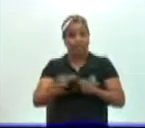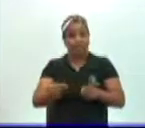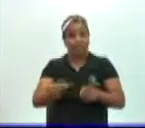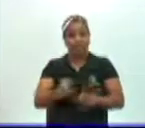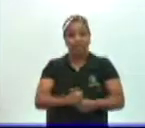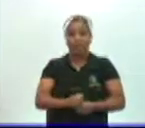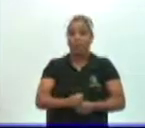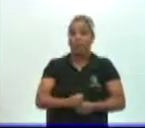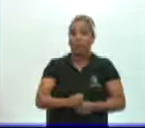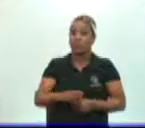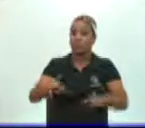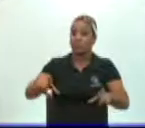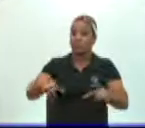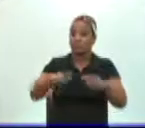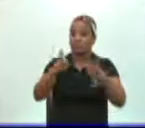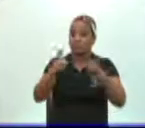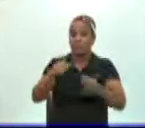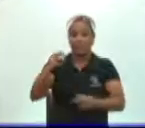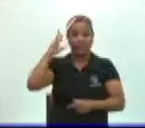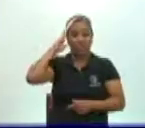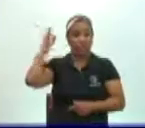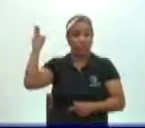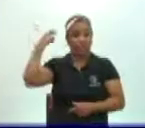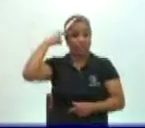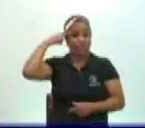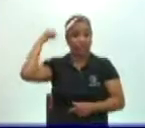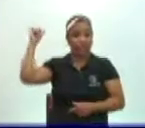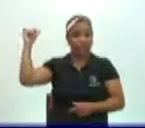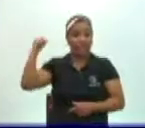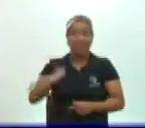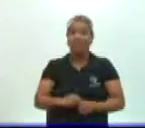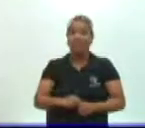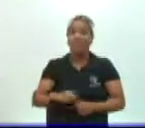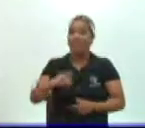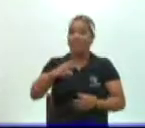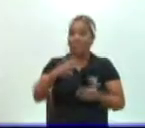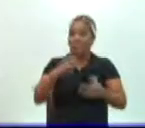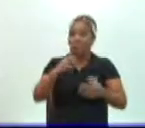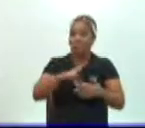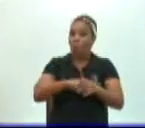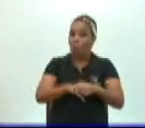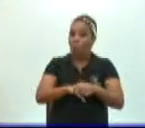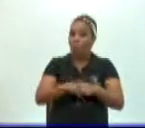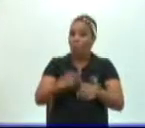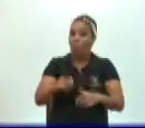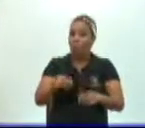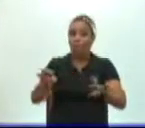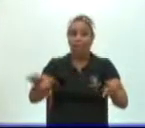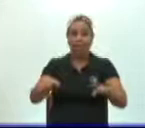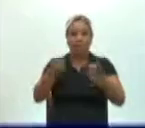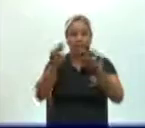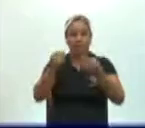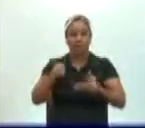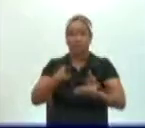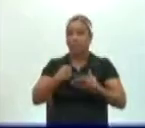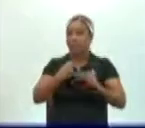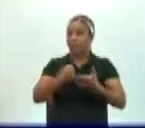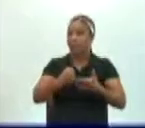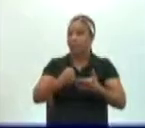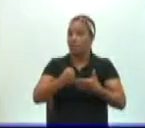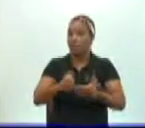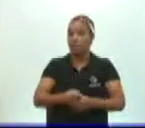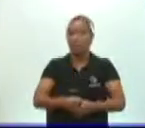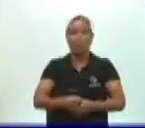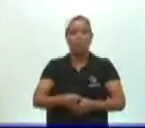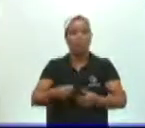colonia de Francia y sin duda la Revolución Francesa va a impactar muchísimo en los destinos de Francia y no por gusto la Revolución de